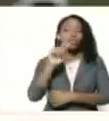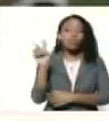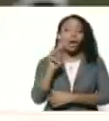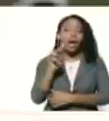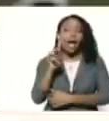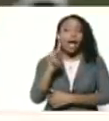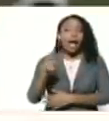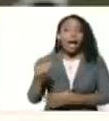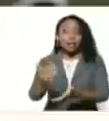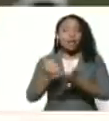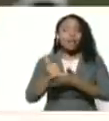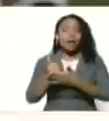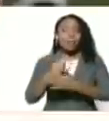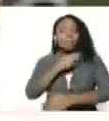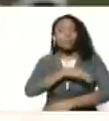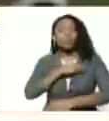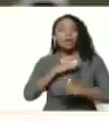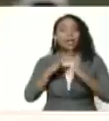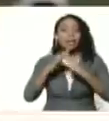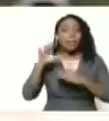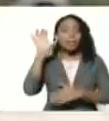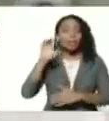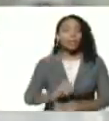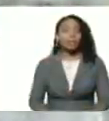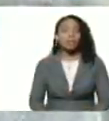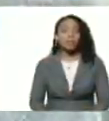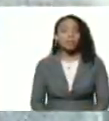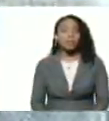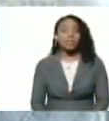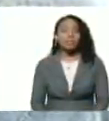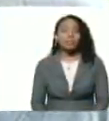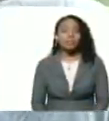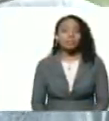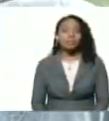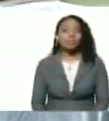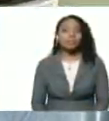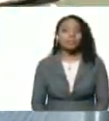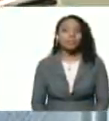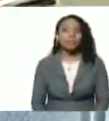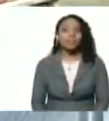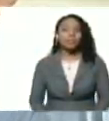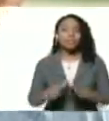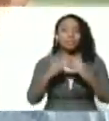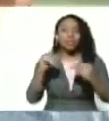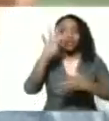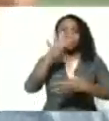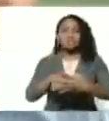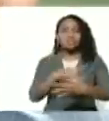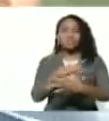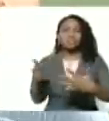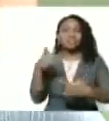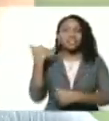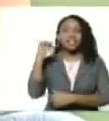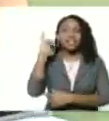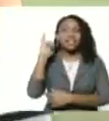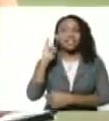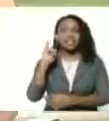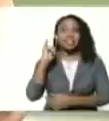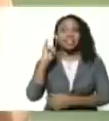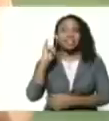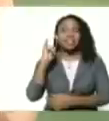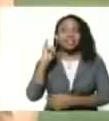través de la gran misión Hogares de la Patria. Todas las tablas que hay, si